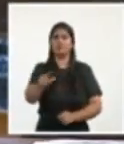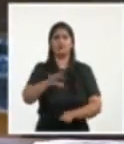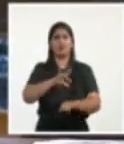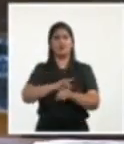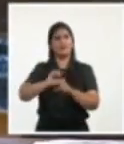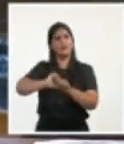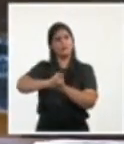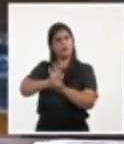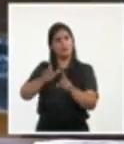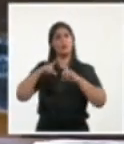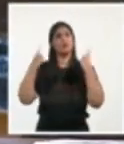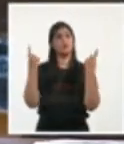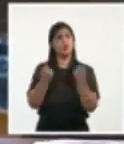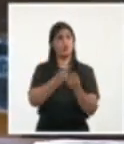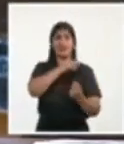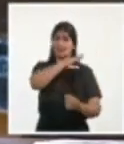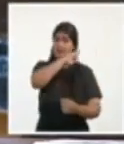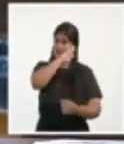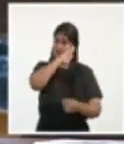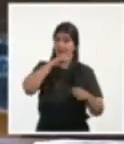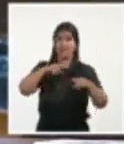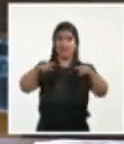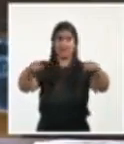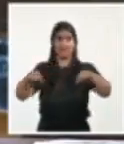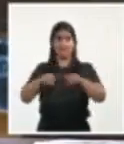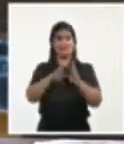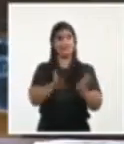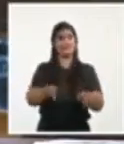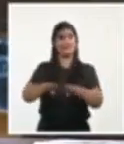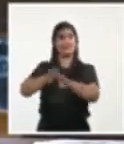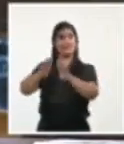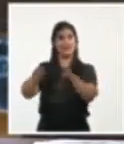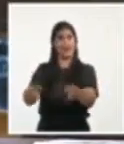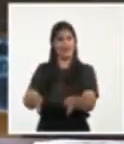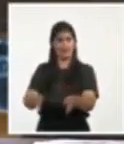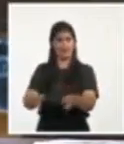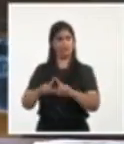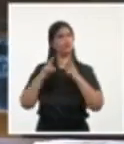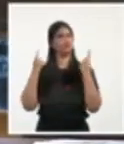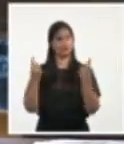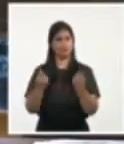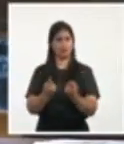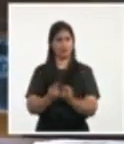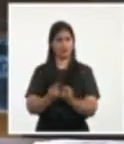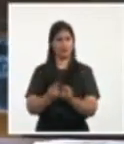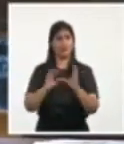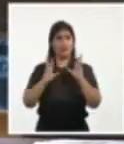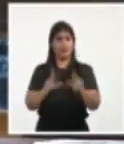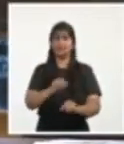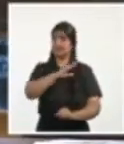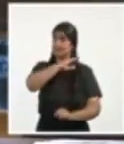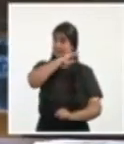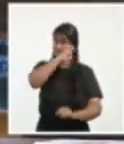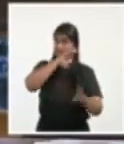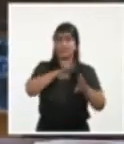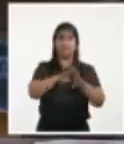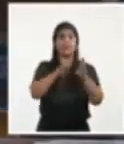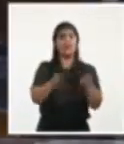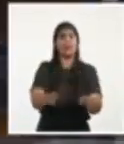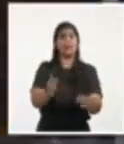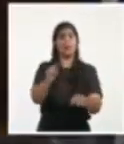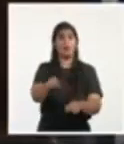pasa también nos compromete la atención a otras enfermedades. El número de camas de hoy de atención a pacientes graves es